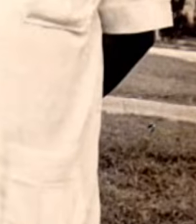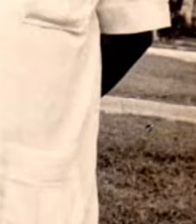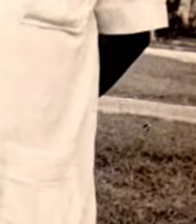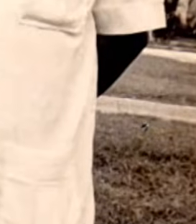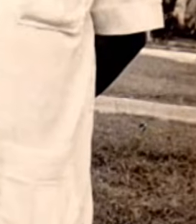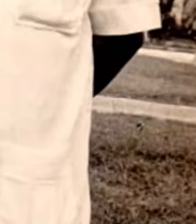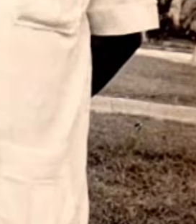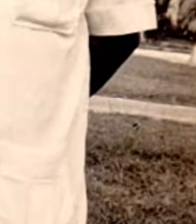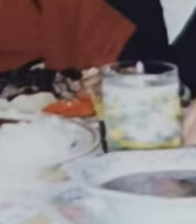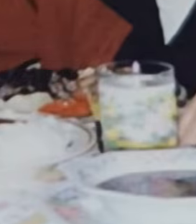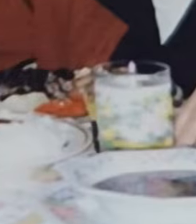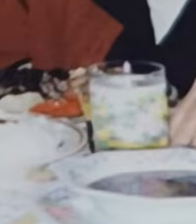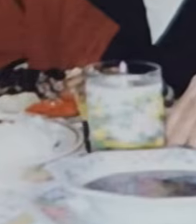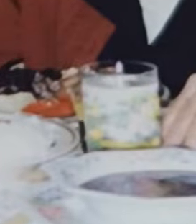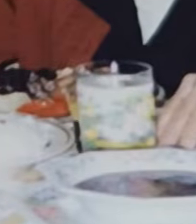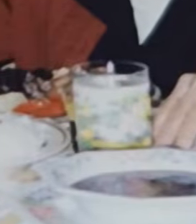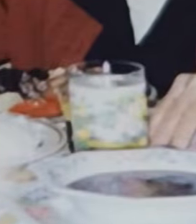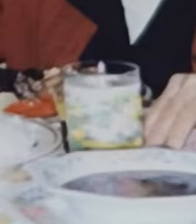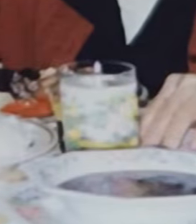Solo el amor